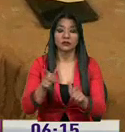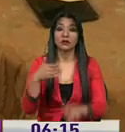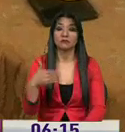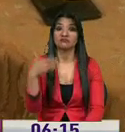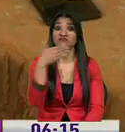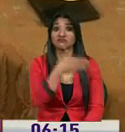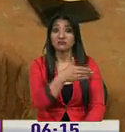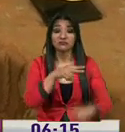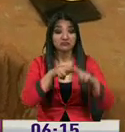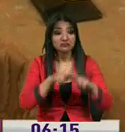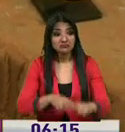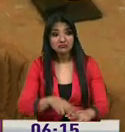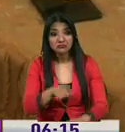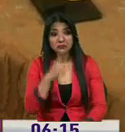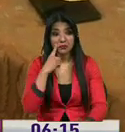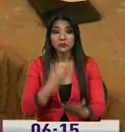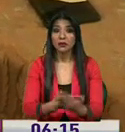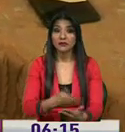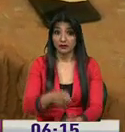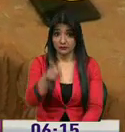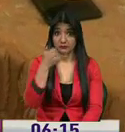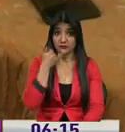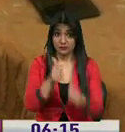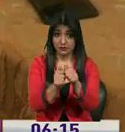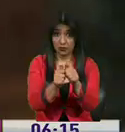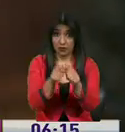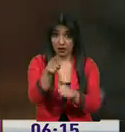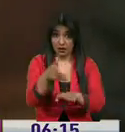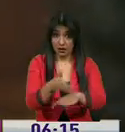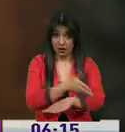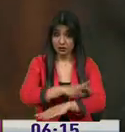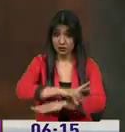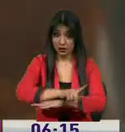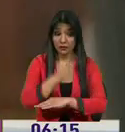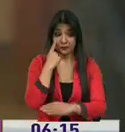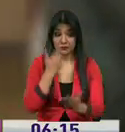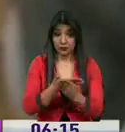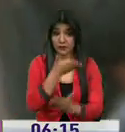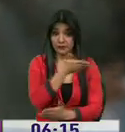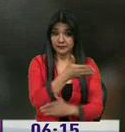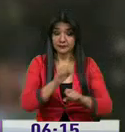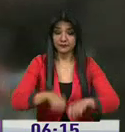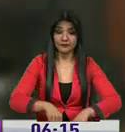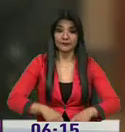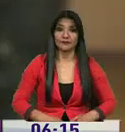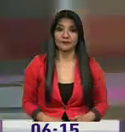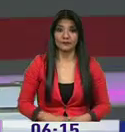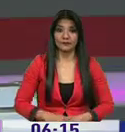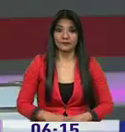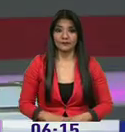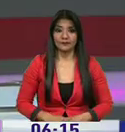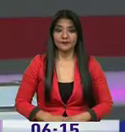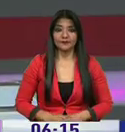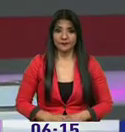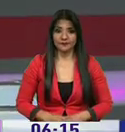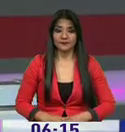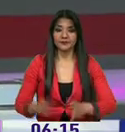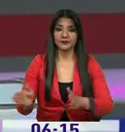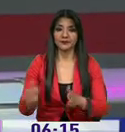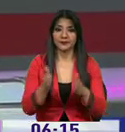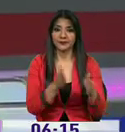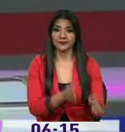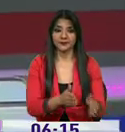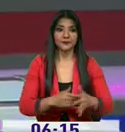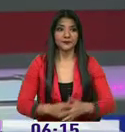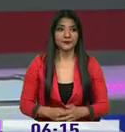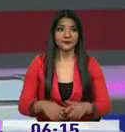a verificar si las evidencias les pertenece, informó Patricia Aldaz. Vamos a contarles ahora